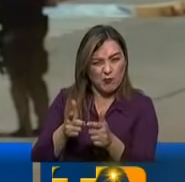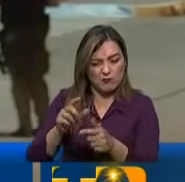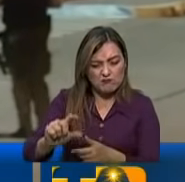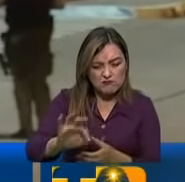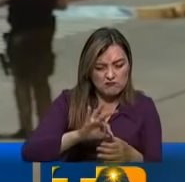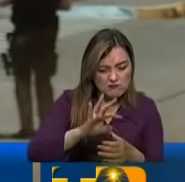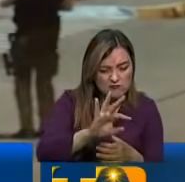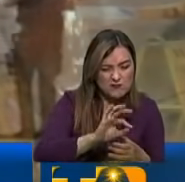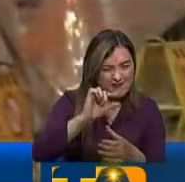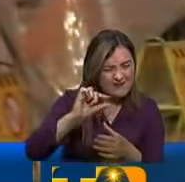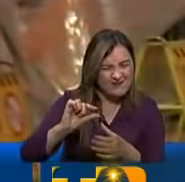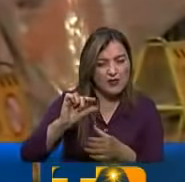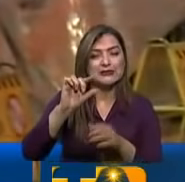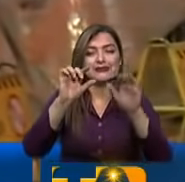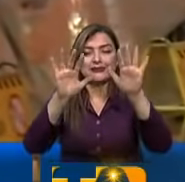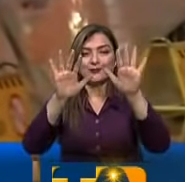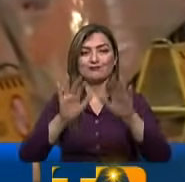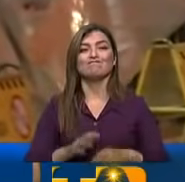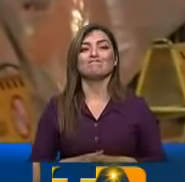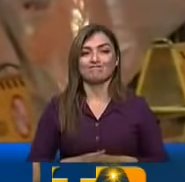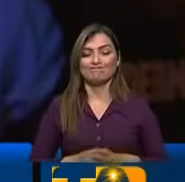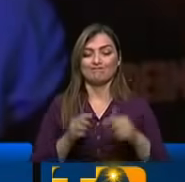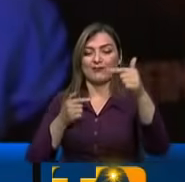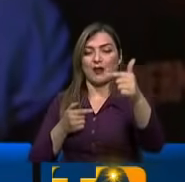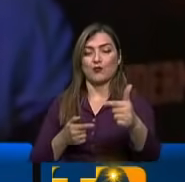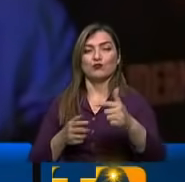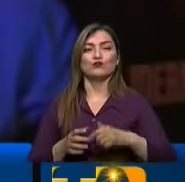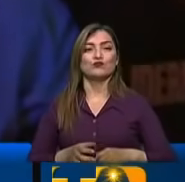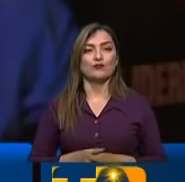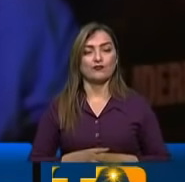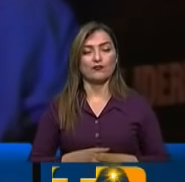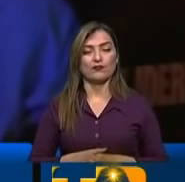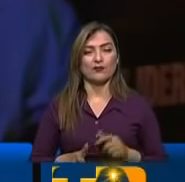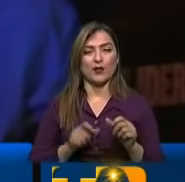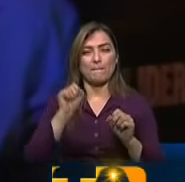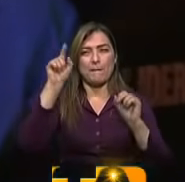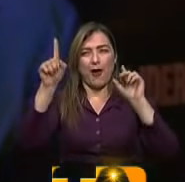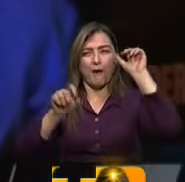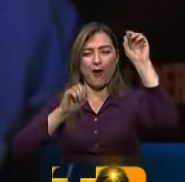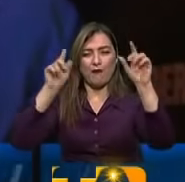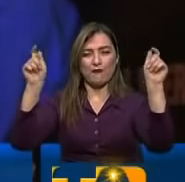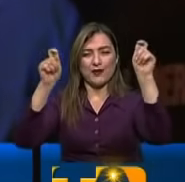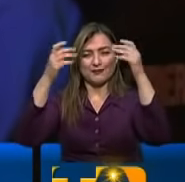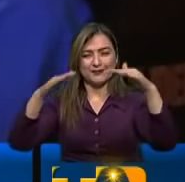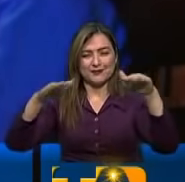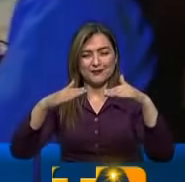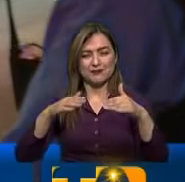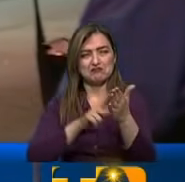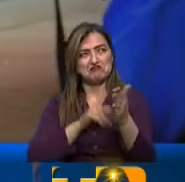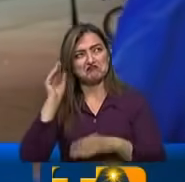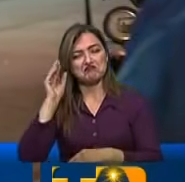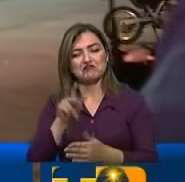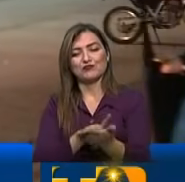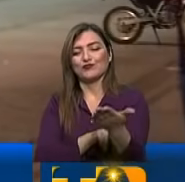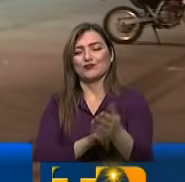indicios balísticos, entre esos casquillos de armas largas. Estamos acostumbrados a los cohetes por las fiestas de Navidad, Año Nuevo,